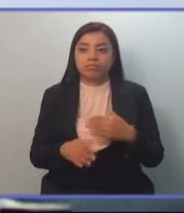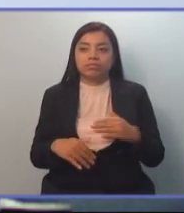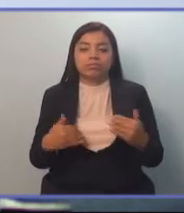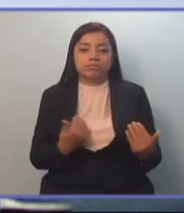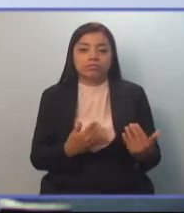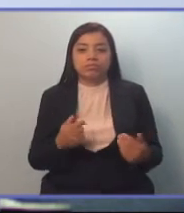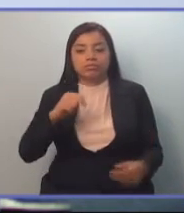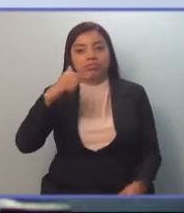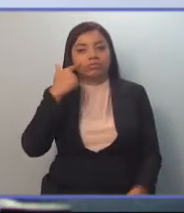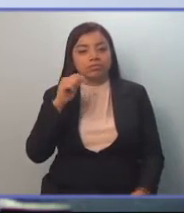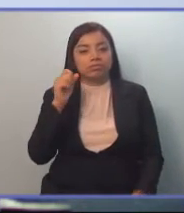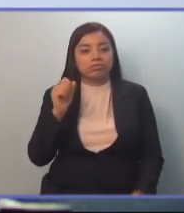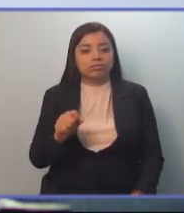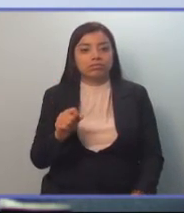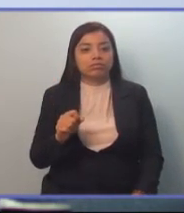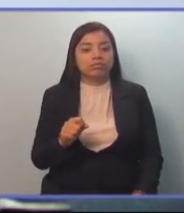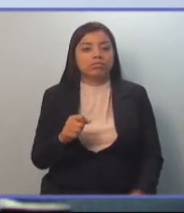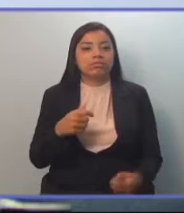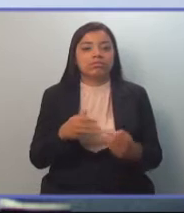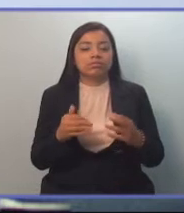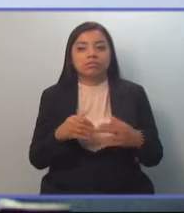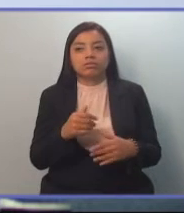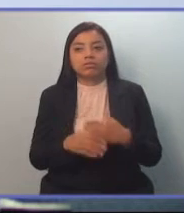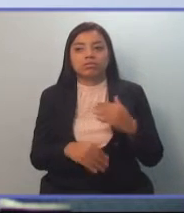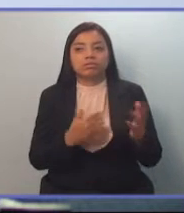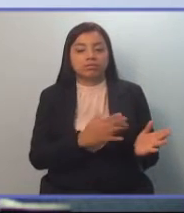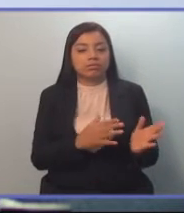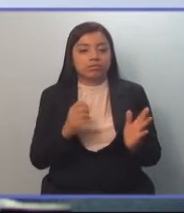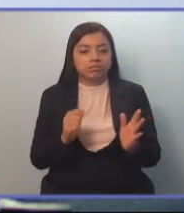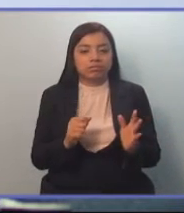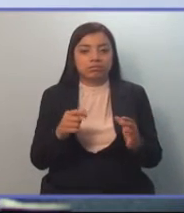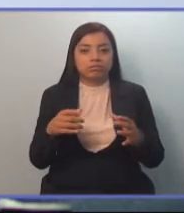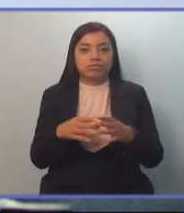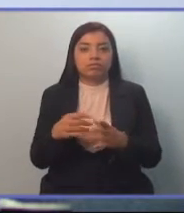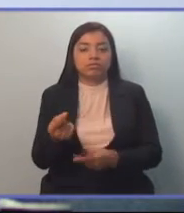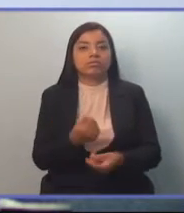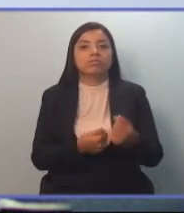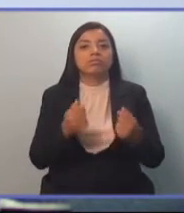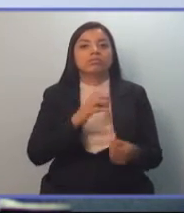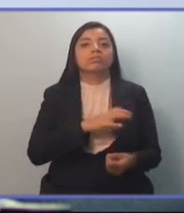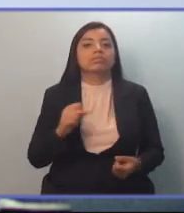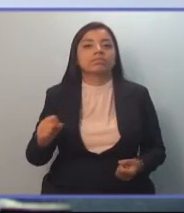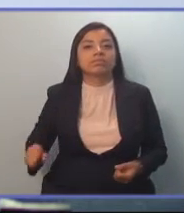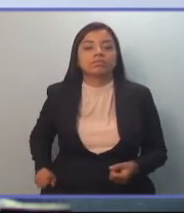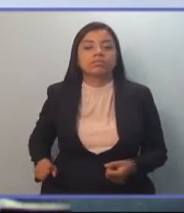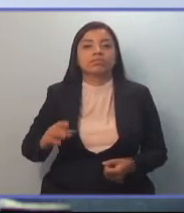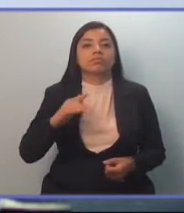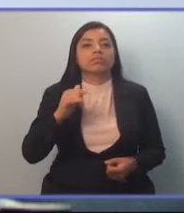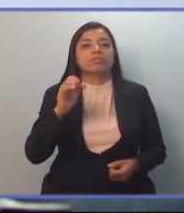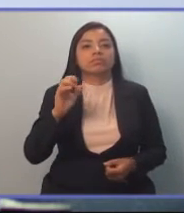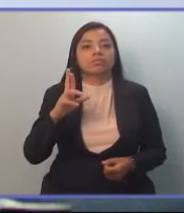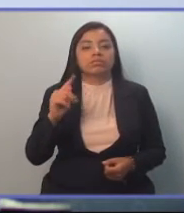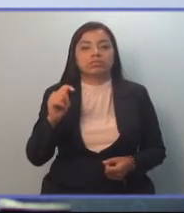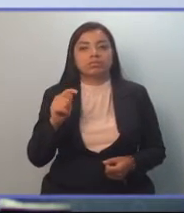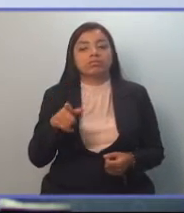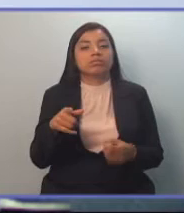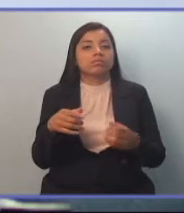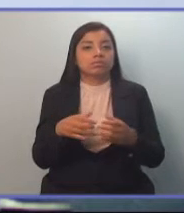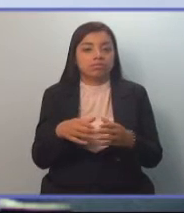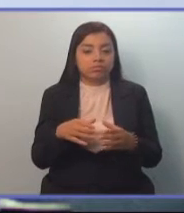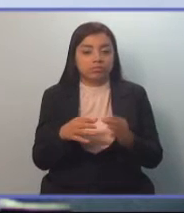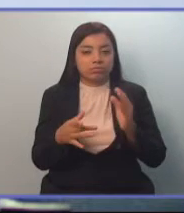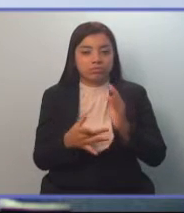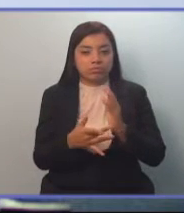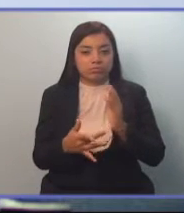Comisión realizó diversos foros con las cámaras salvadoreñas de artesanos CASART y con la Comisión Técnica